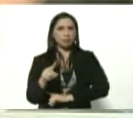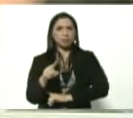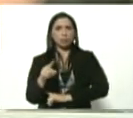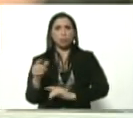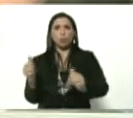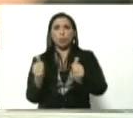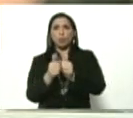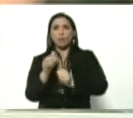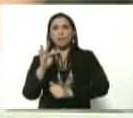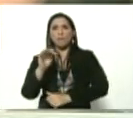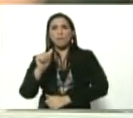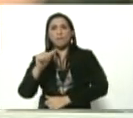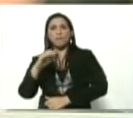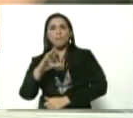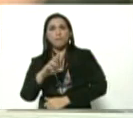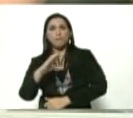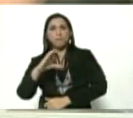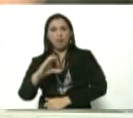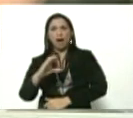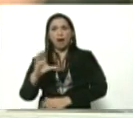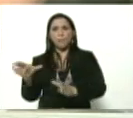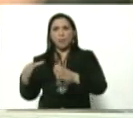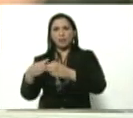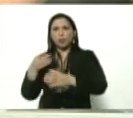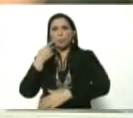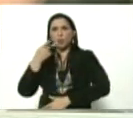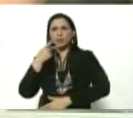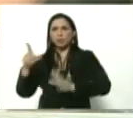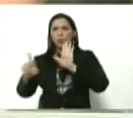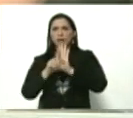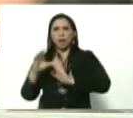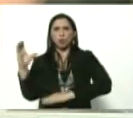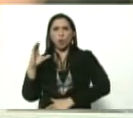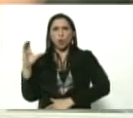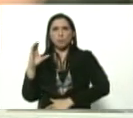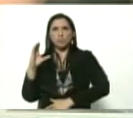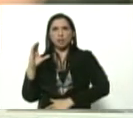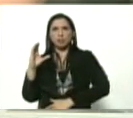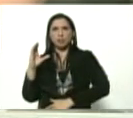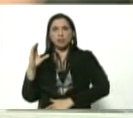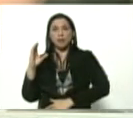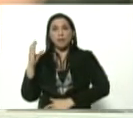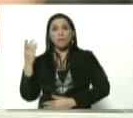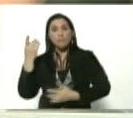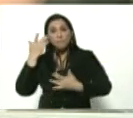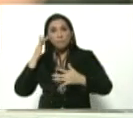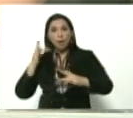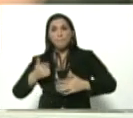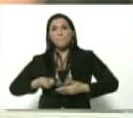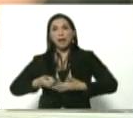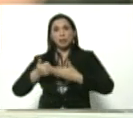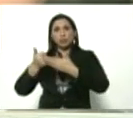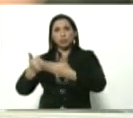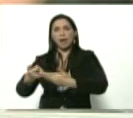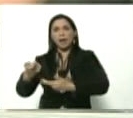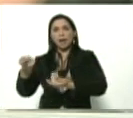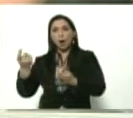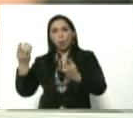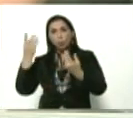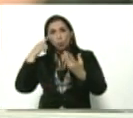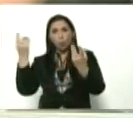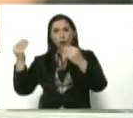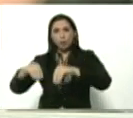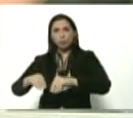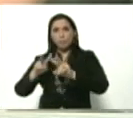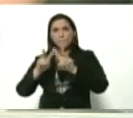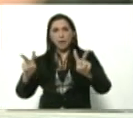la FARC-EP, partido político legal en Colombia, fue para ayudar en las negociaciones de paz y la